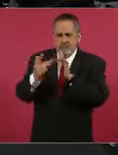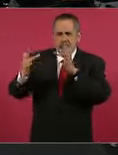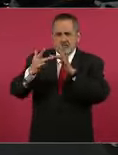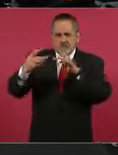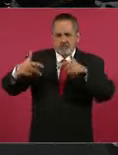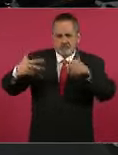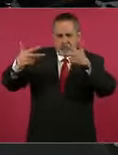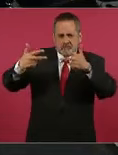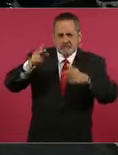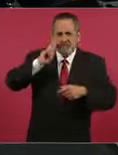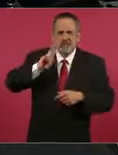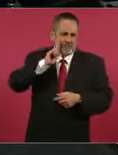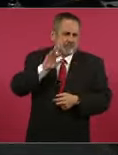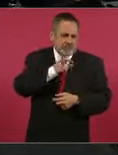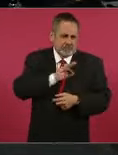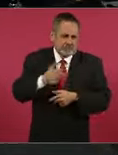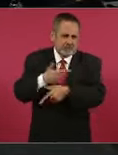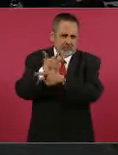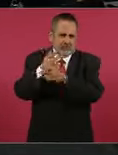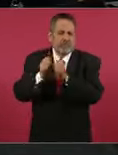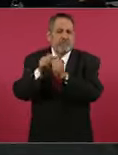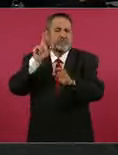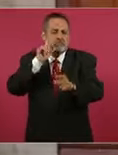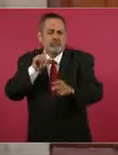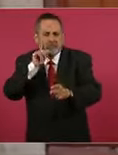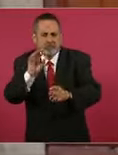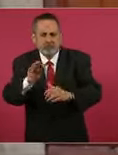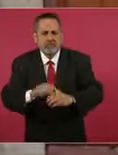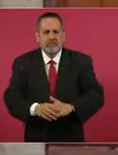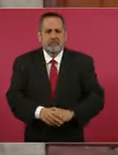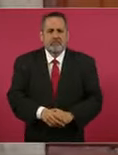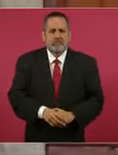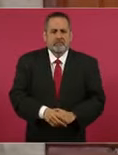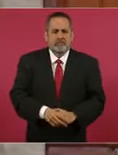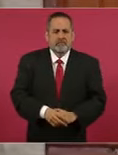Un enlace. Bien. Mañana.